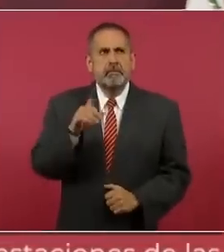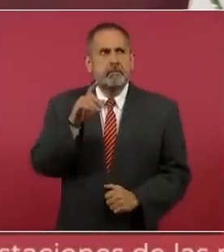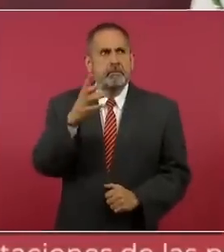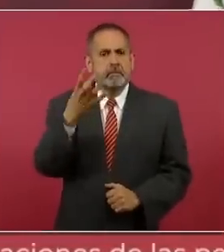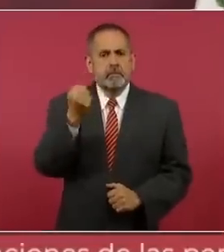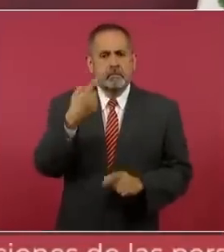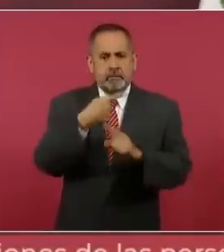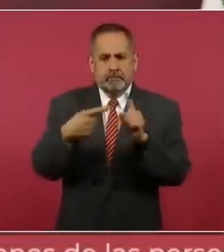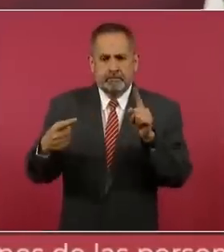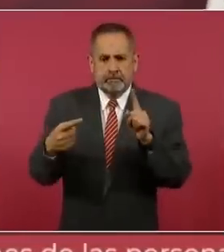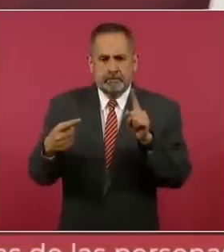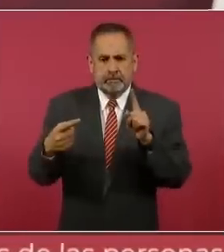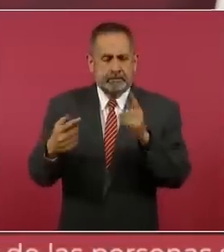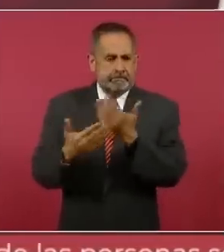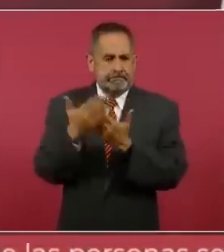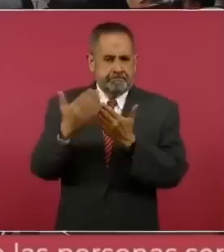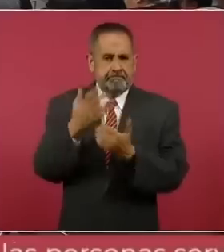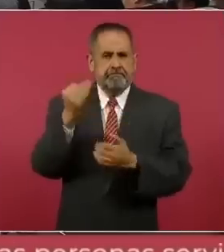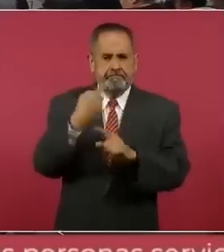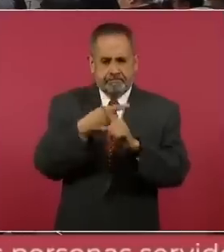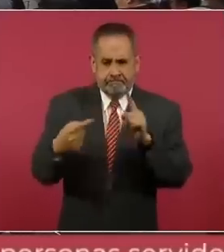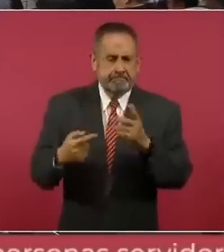9:30 de la mañana.